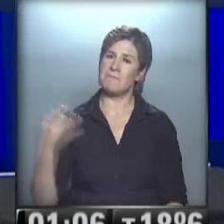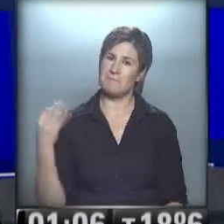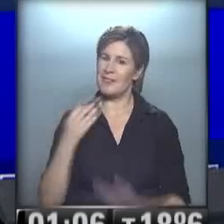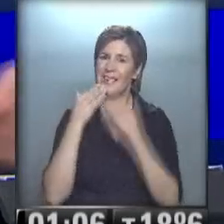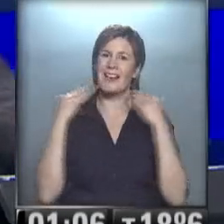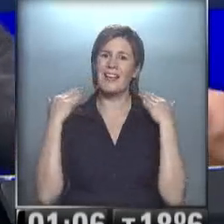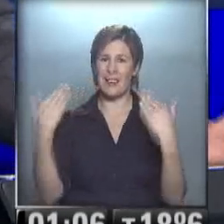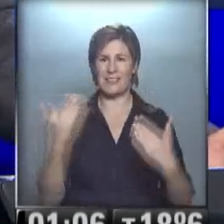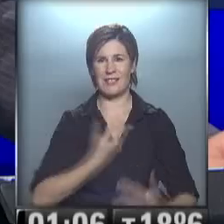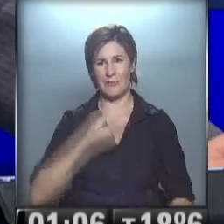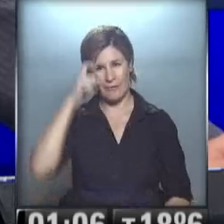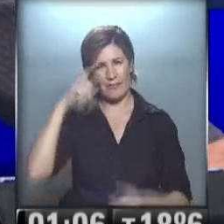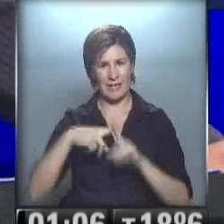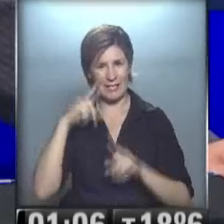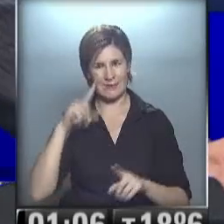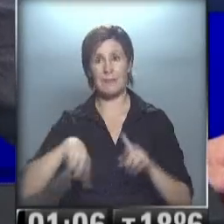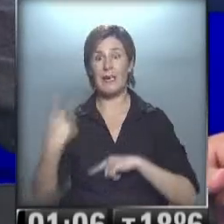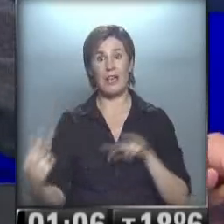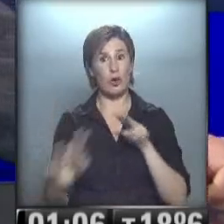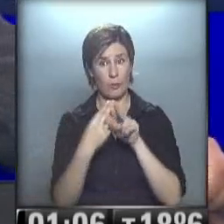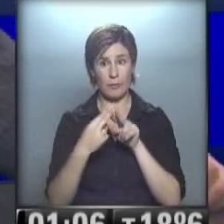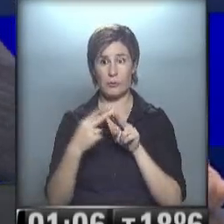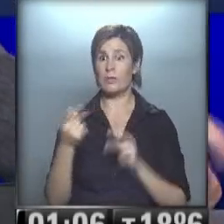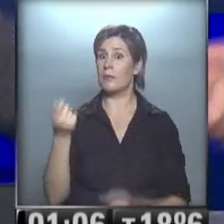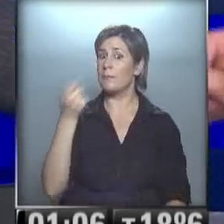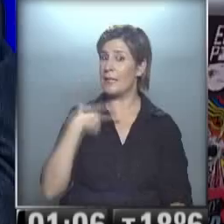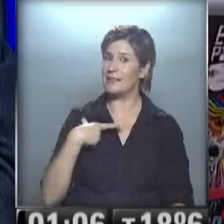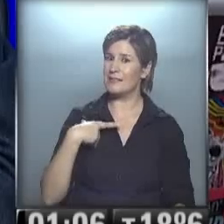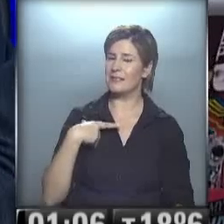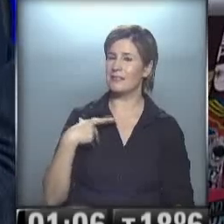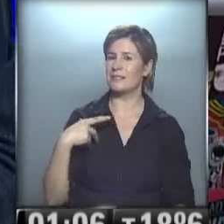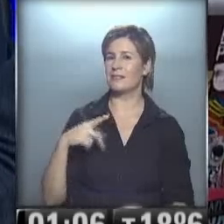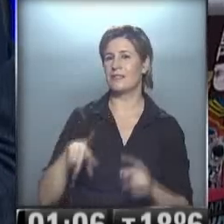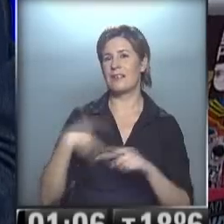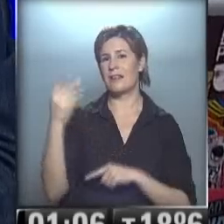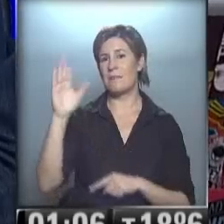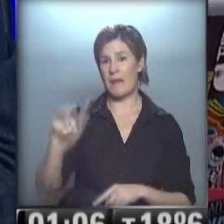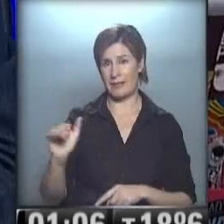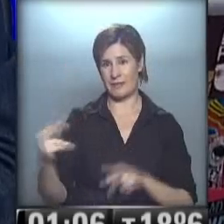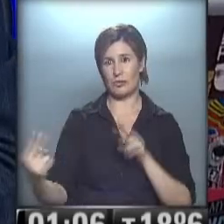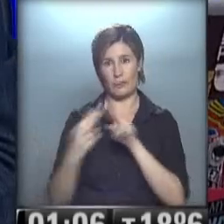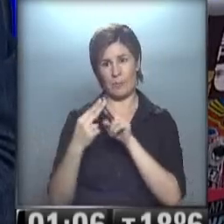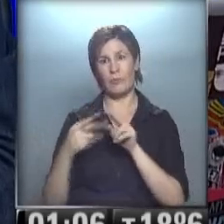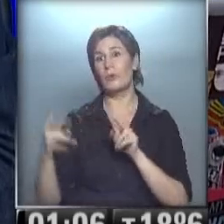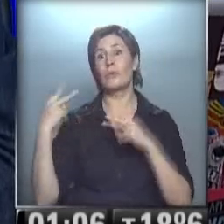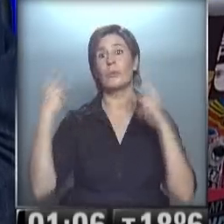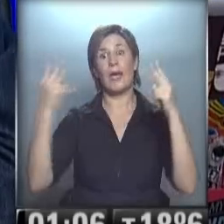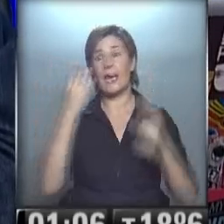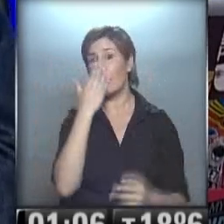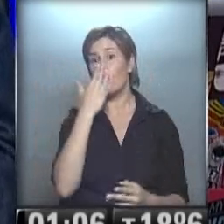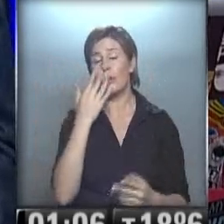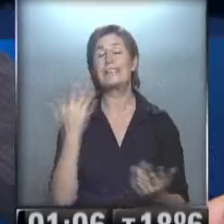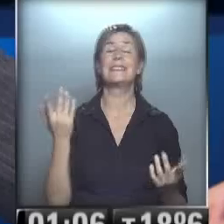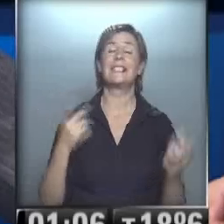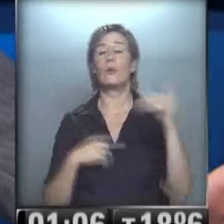Muchísimas gracias, Félix. Hasta mañana. Al contrario, hasta mañana, Pablo. Maxi Martina. Nos vemos el otro martes. Te vas al Cosquín. Y veo si vuelvo el